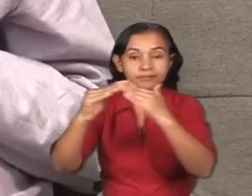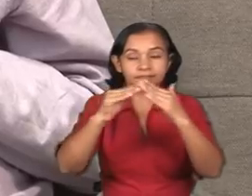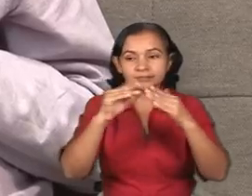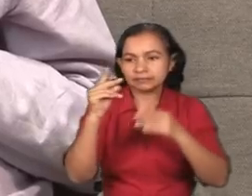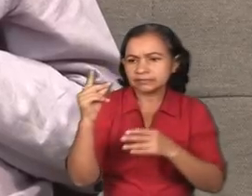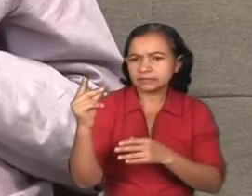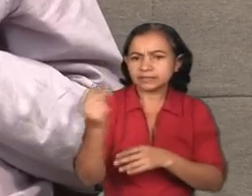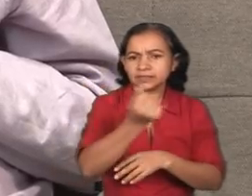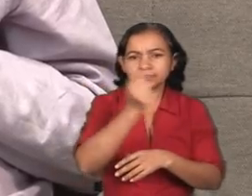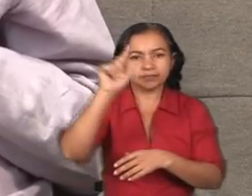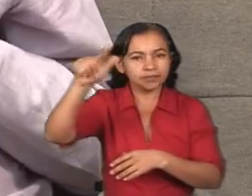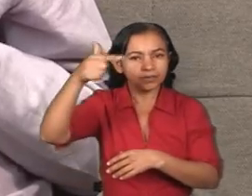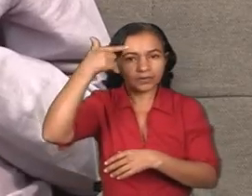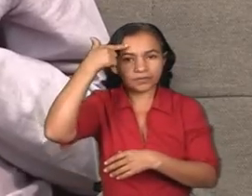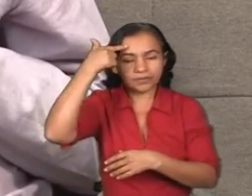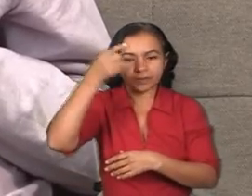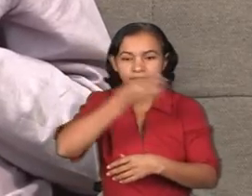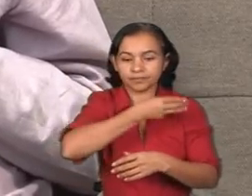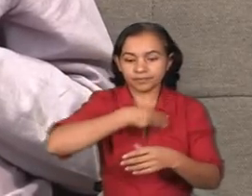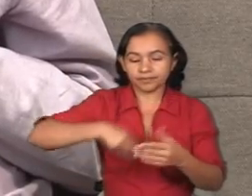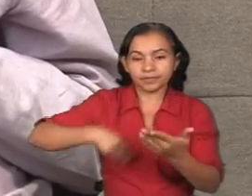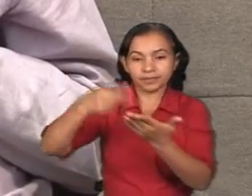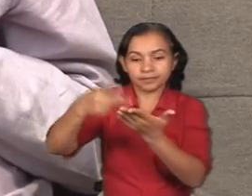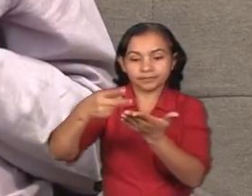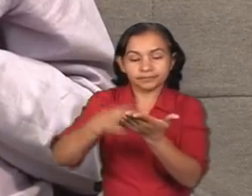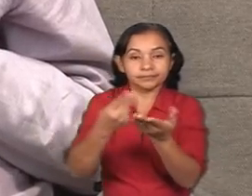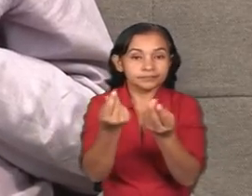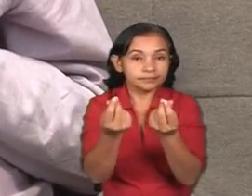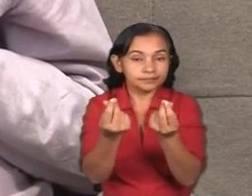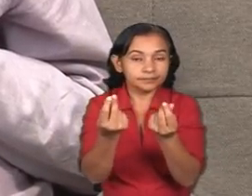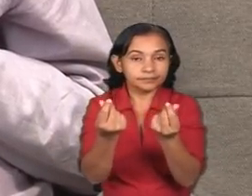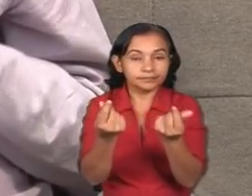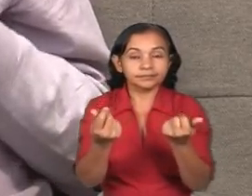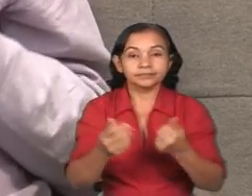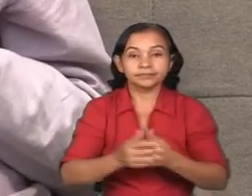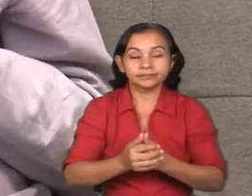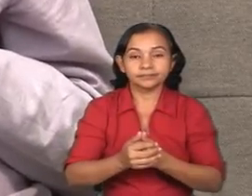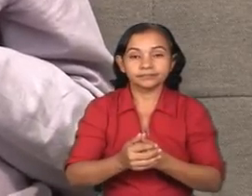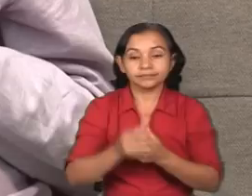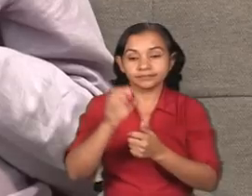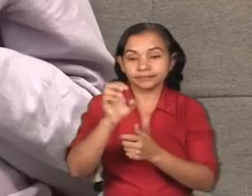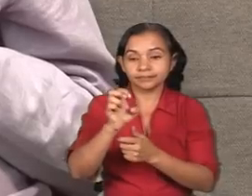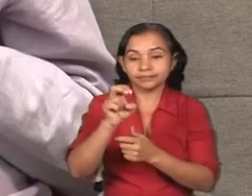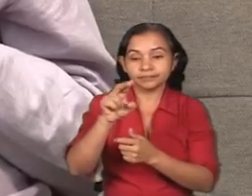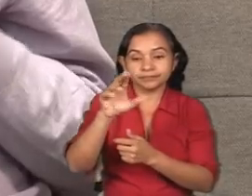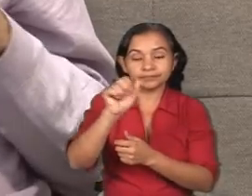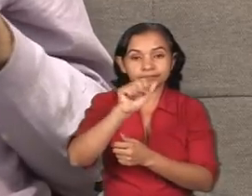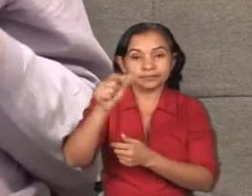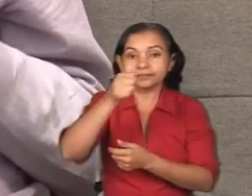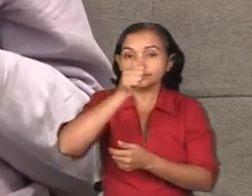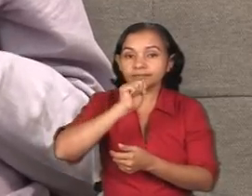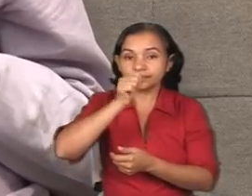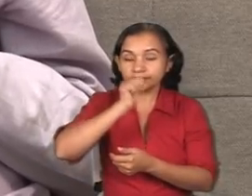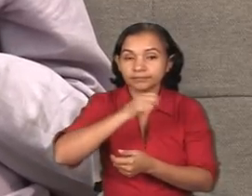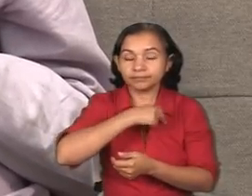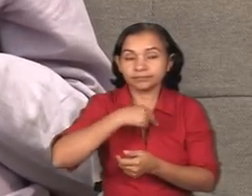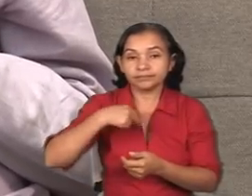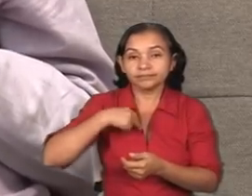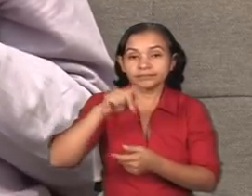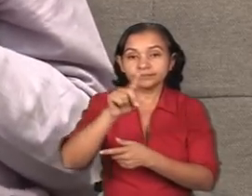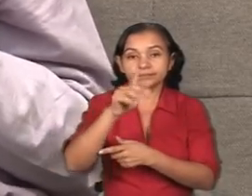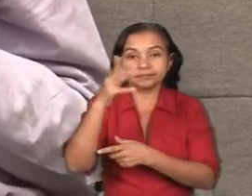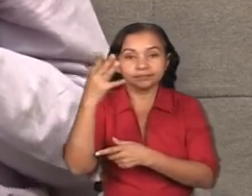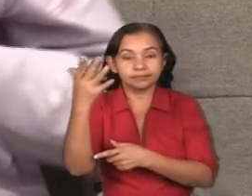gobierno, con una estrategia, pues, con el Ministerio de Hacienda y Crédito Público y ENACAL, mientras se ejecutaban esas 19